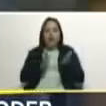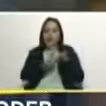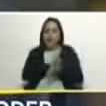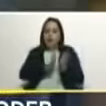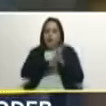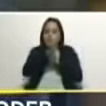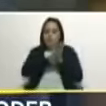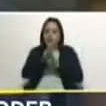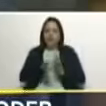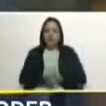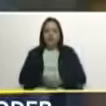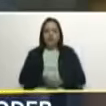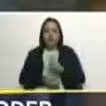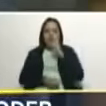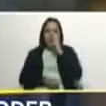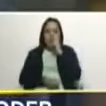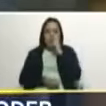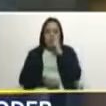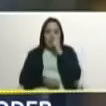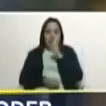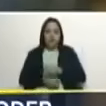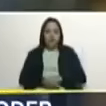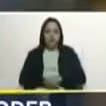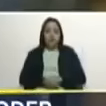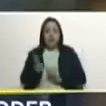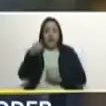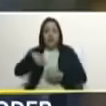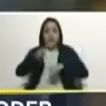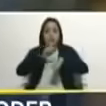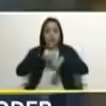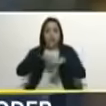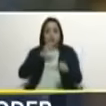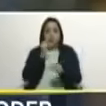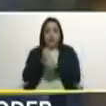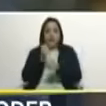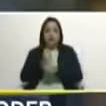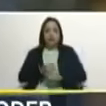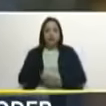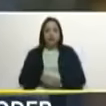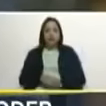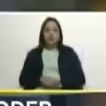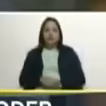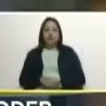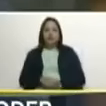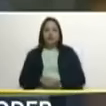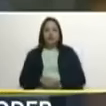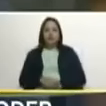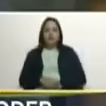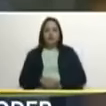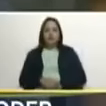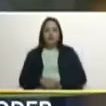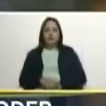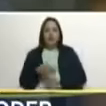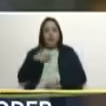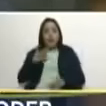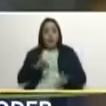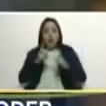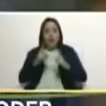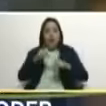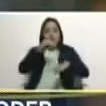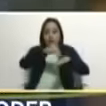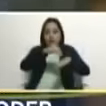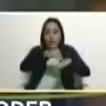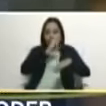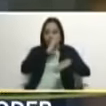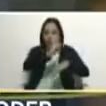emprendimientos. Vamos también para este periodo, presidente, es más, me permito informarle lo